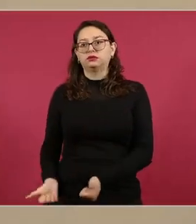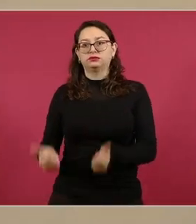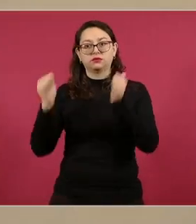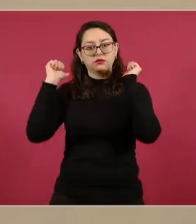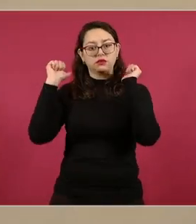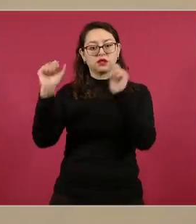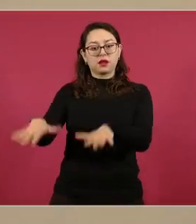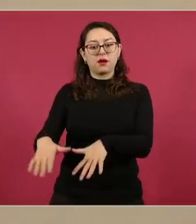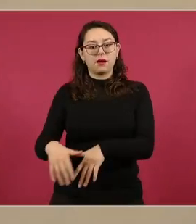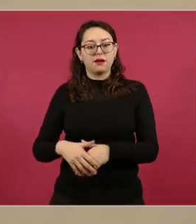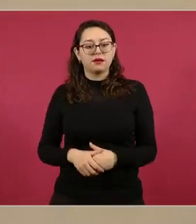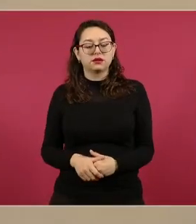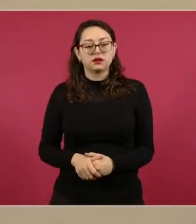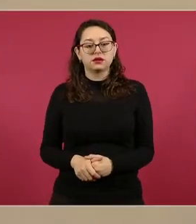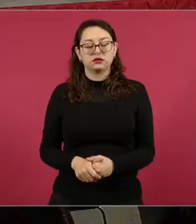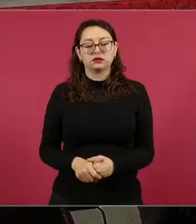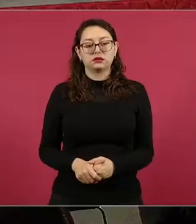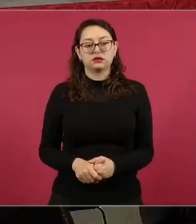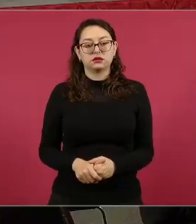zanja. Adelante.